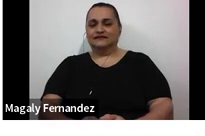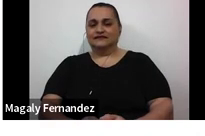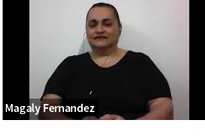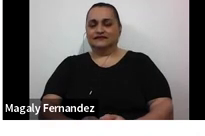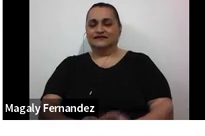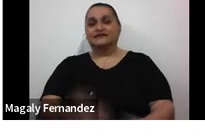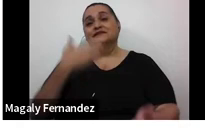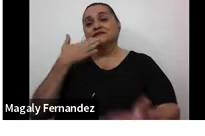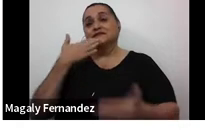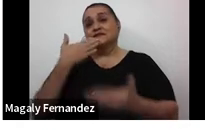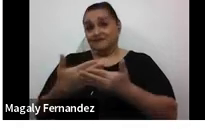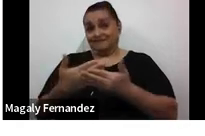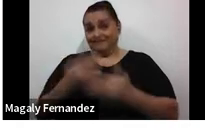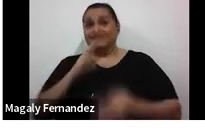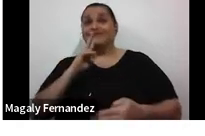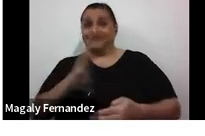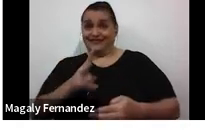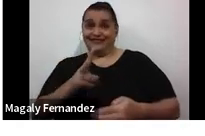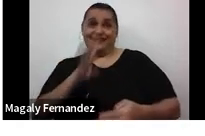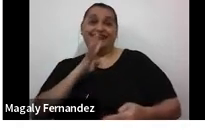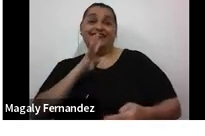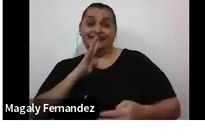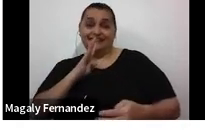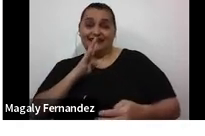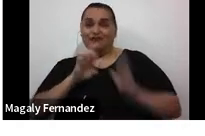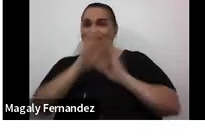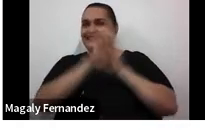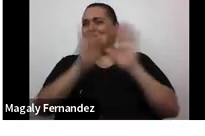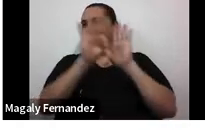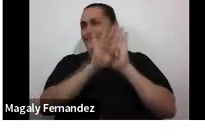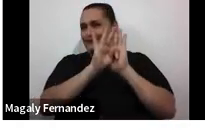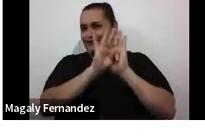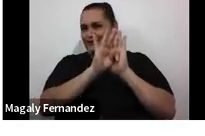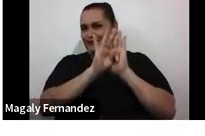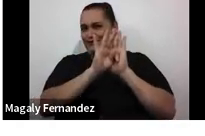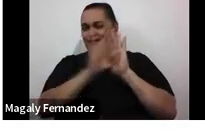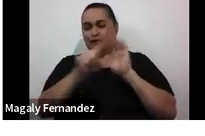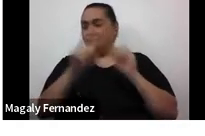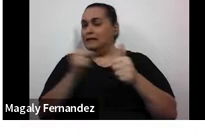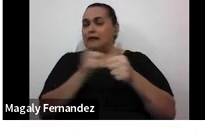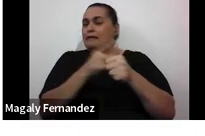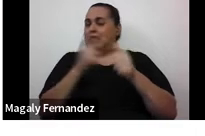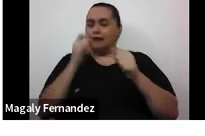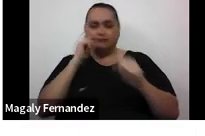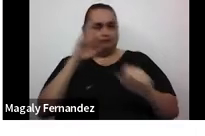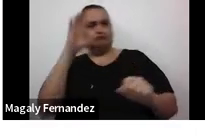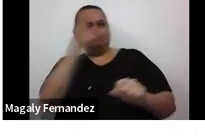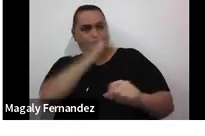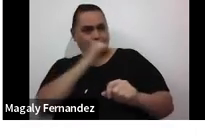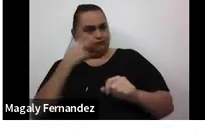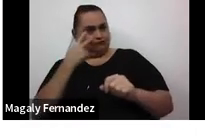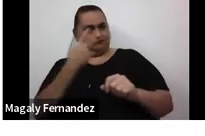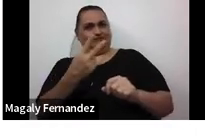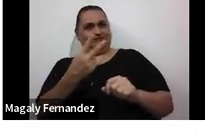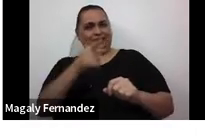Bueno realmente estamos hablando de estereotipos no de esas primeras impresiones y